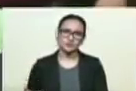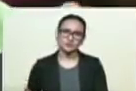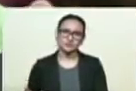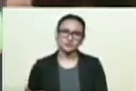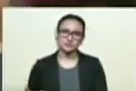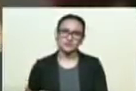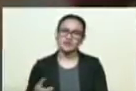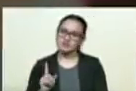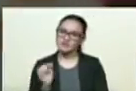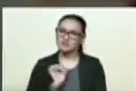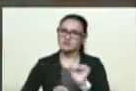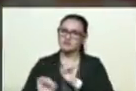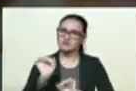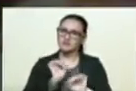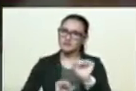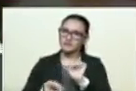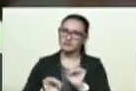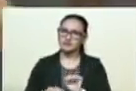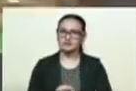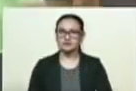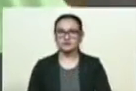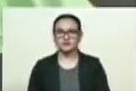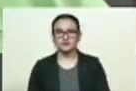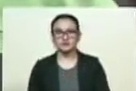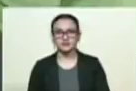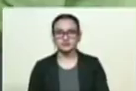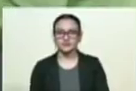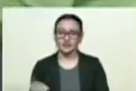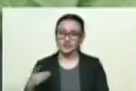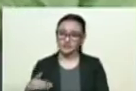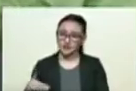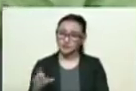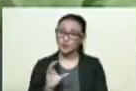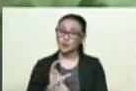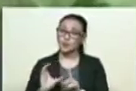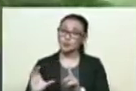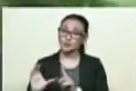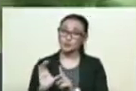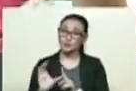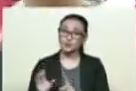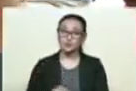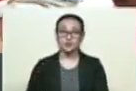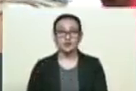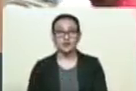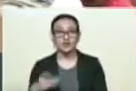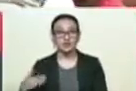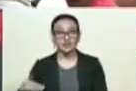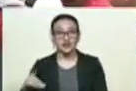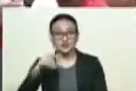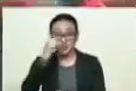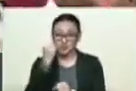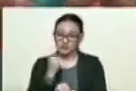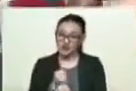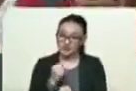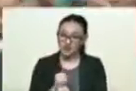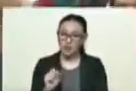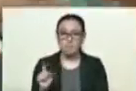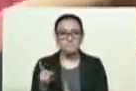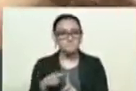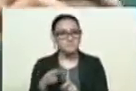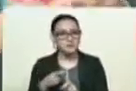hay que defender. Del derecho a la cultura, del derecho al trabajo, al primer